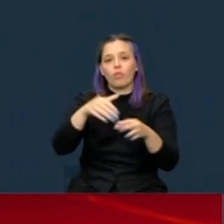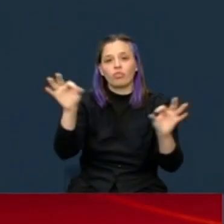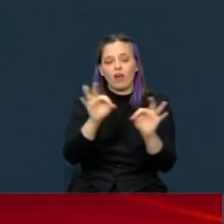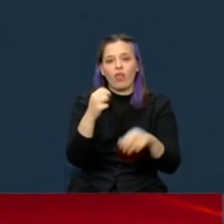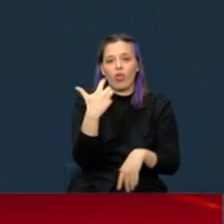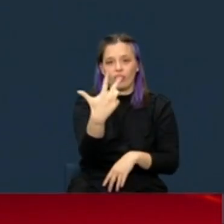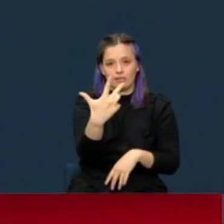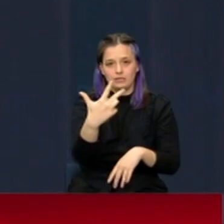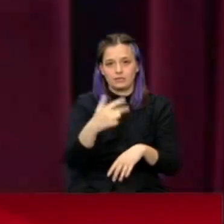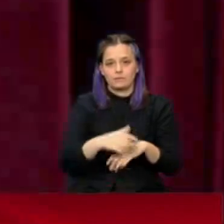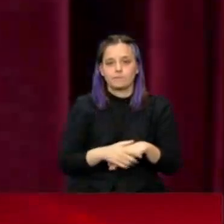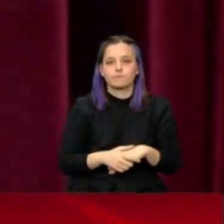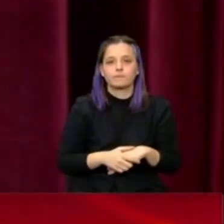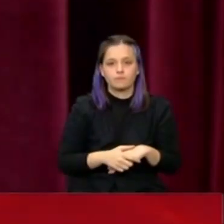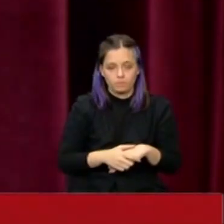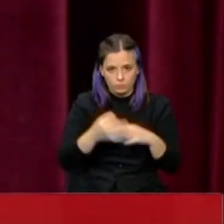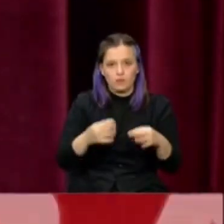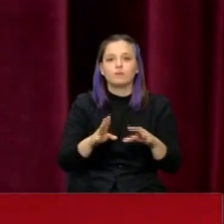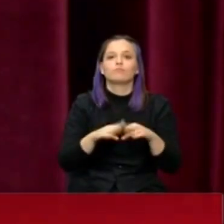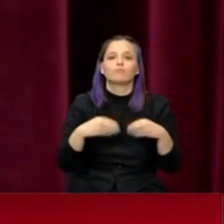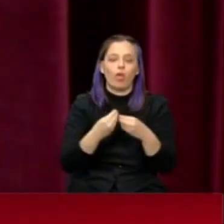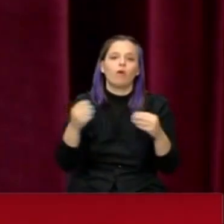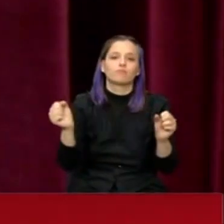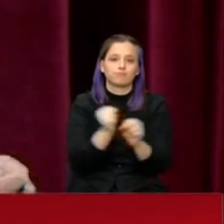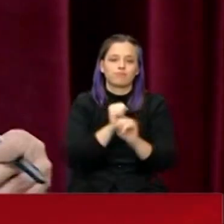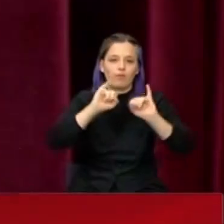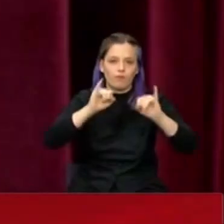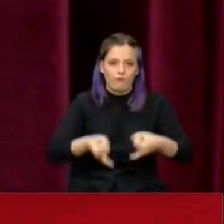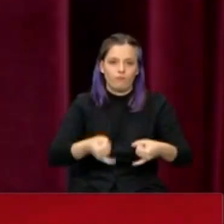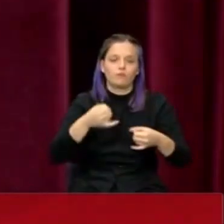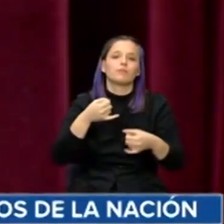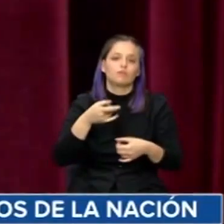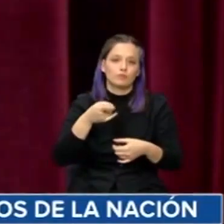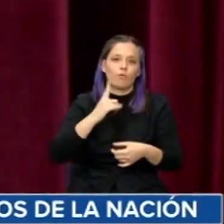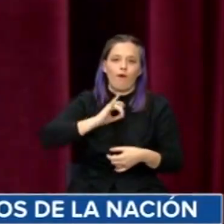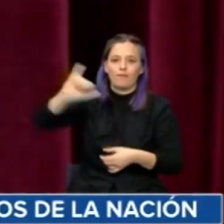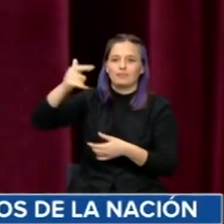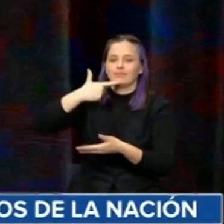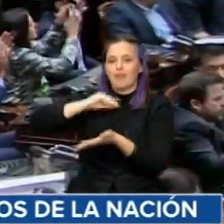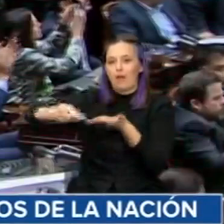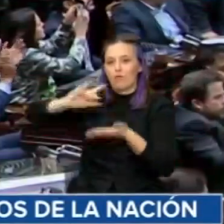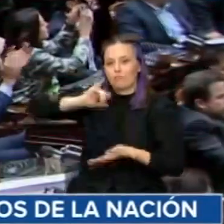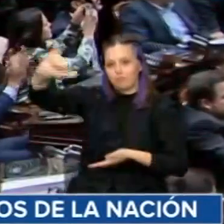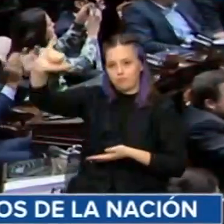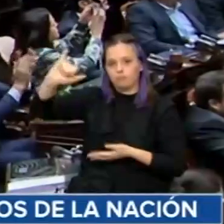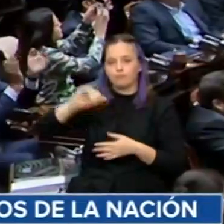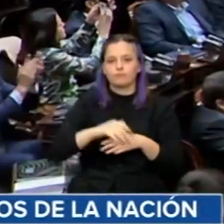años la duración de los contratos Como así también cambia el plazo de actualización de los montos realmente